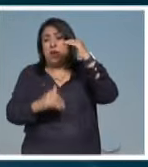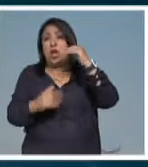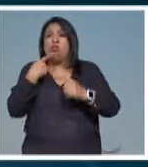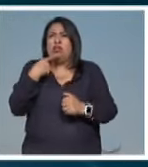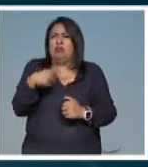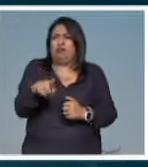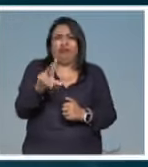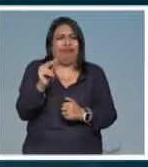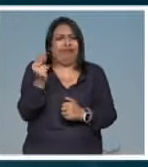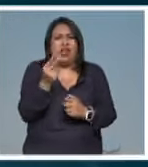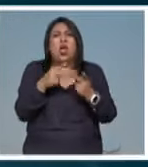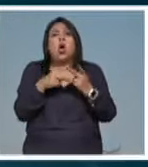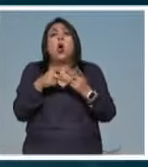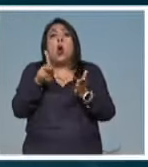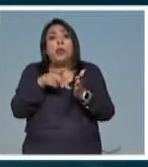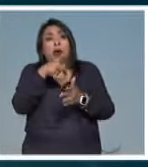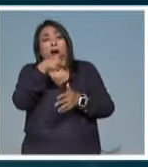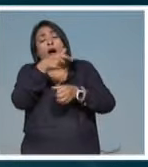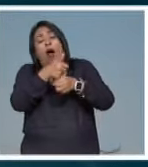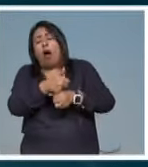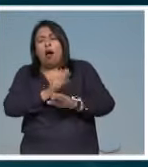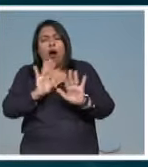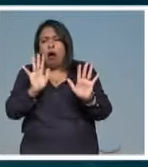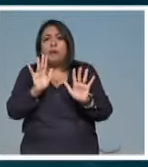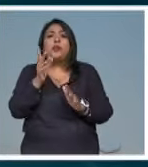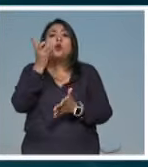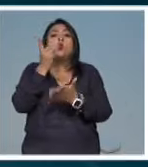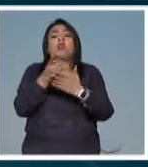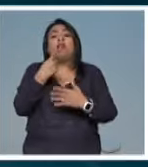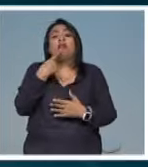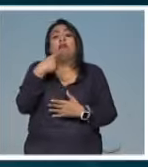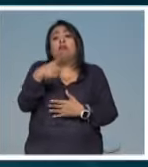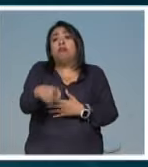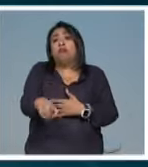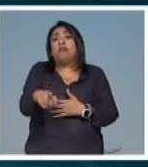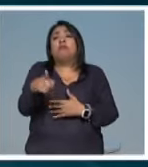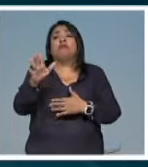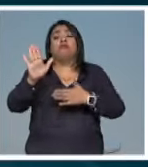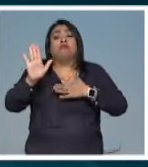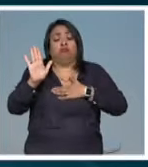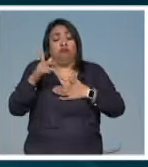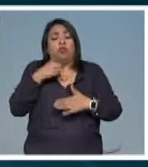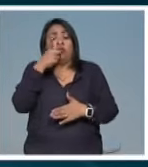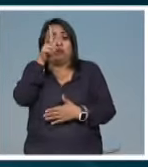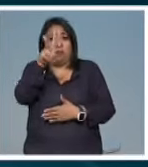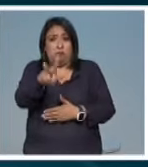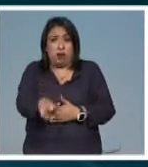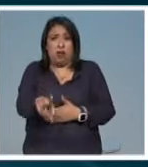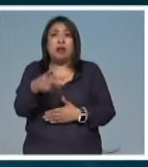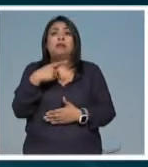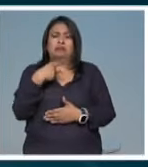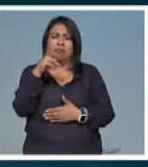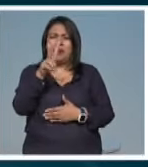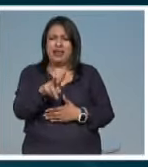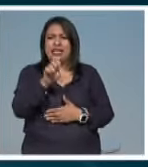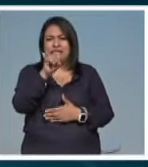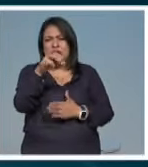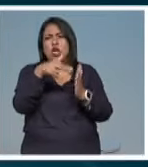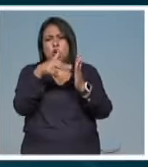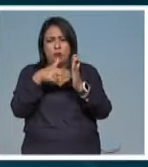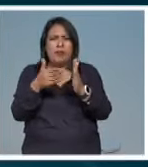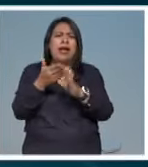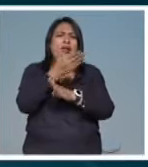denuncia, no tienen que ser revictimizadas, es suficiente con una declaración bajo protesta de decir la verdad. Es cierto que esta norma